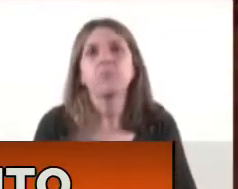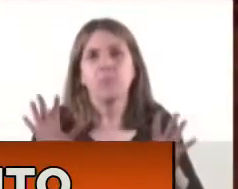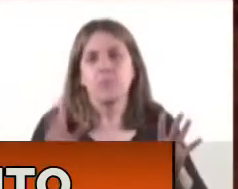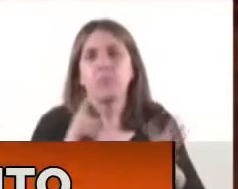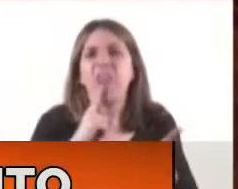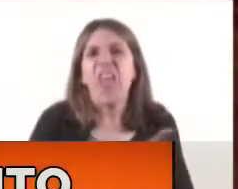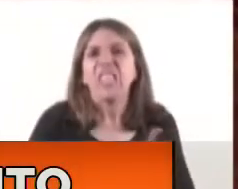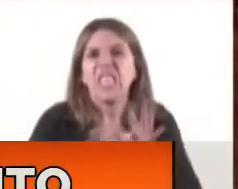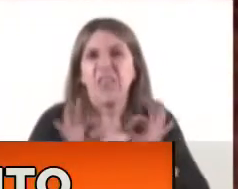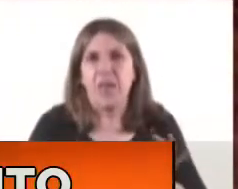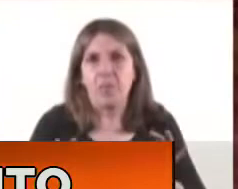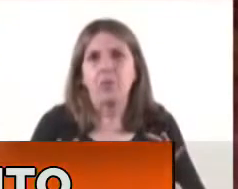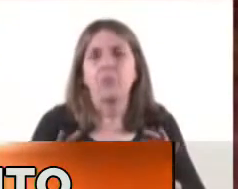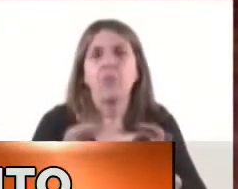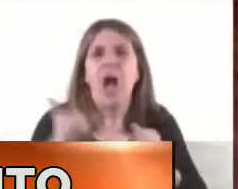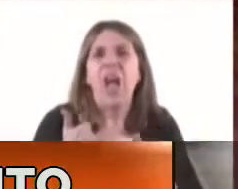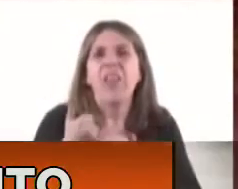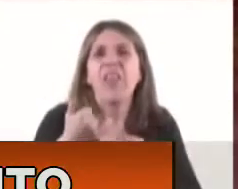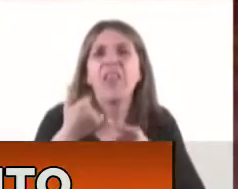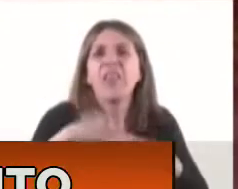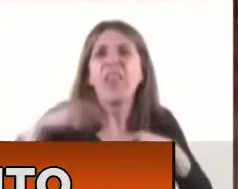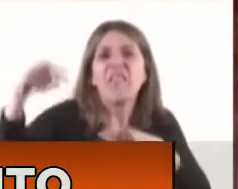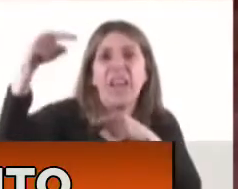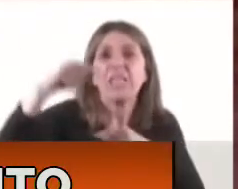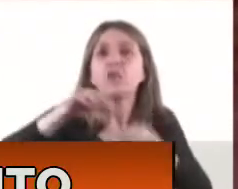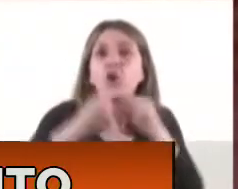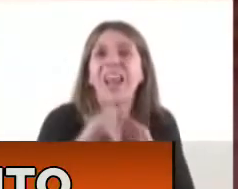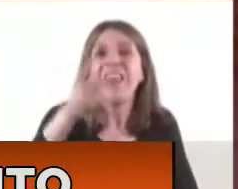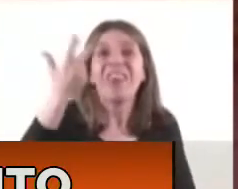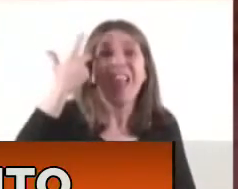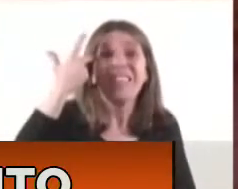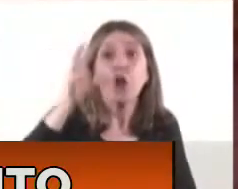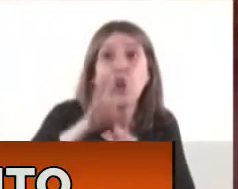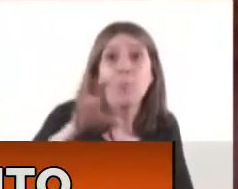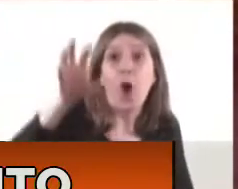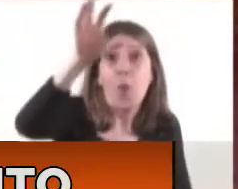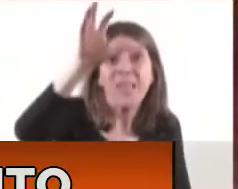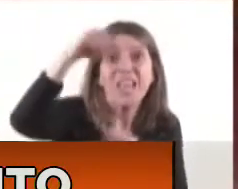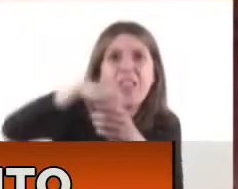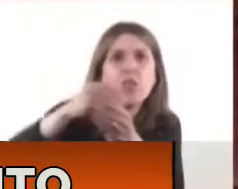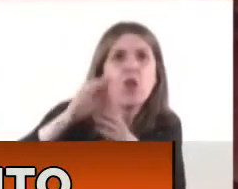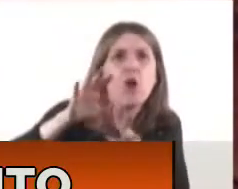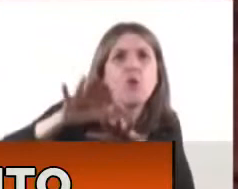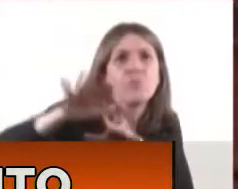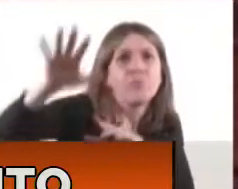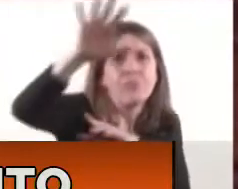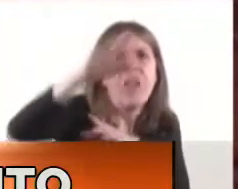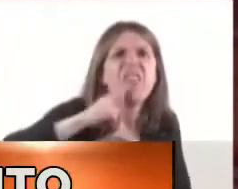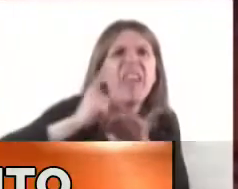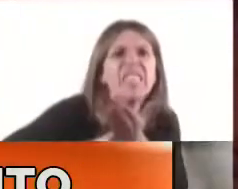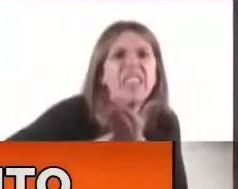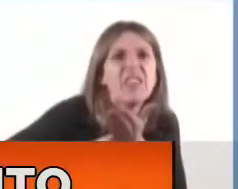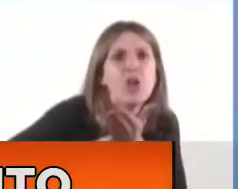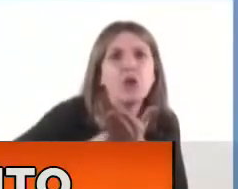disponer en distintos departamentos de 18 provincias medidas que permitan una